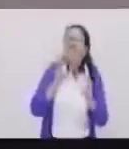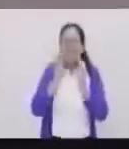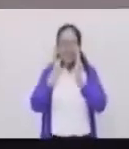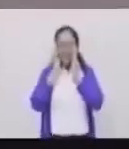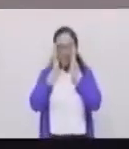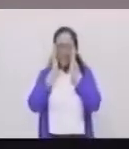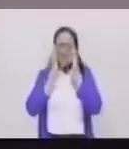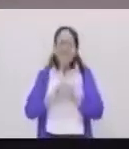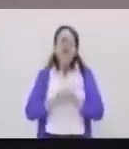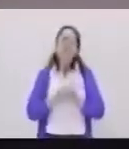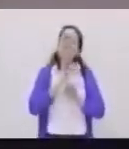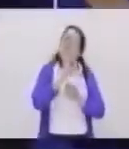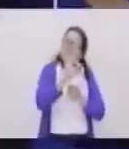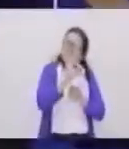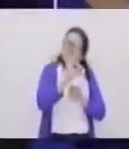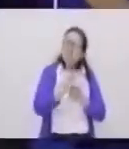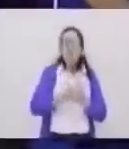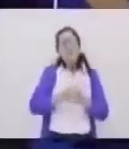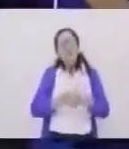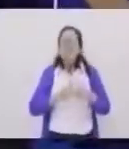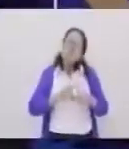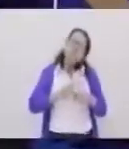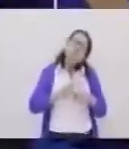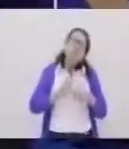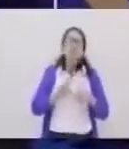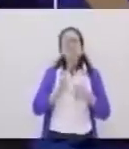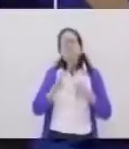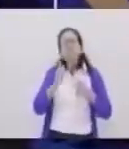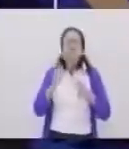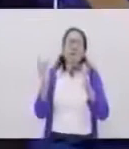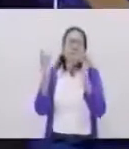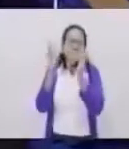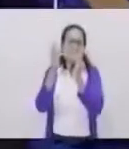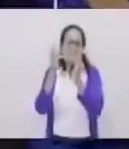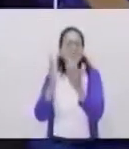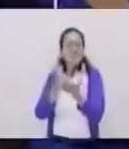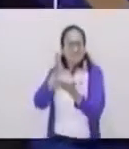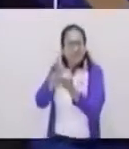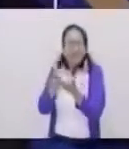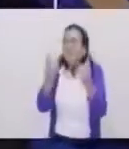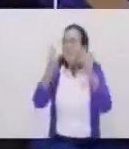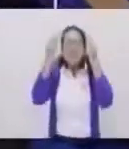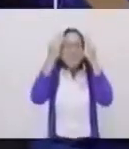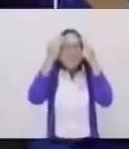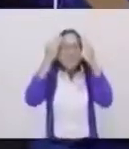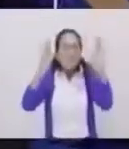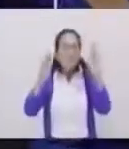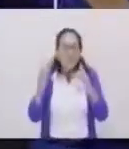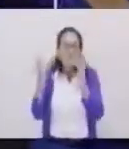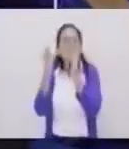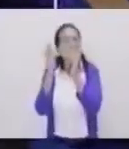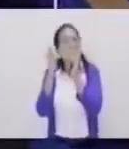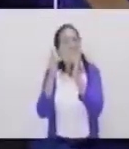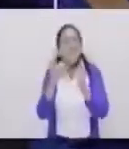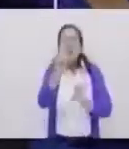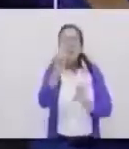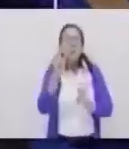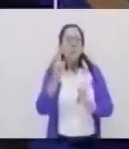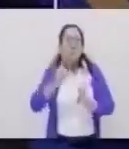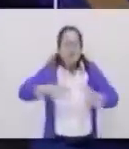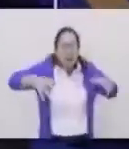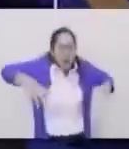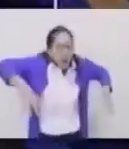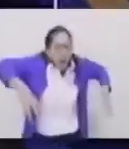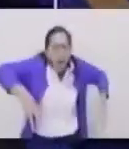así fue. Empezaron su camino hasta que llegaron a un puente. Lo que nadie sabía es que ese puente